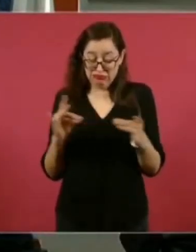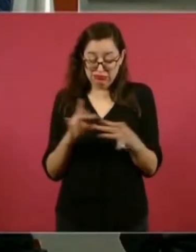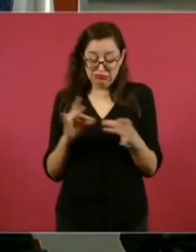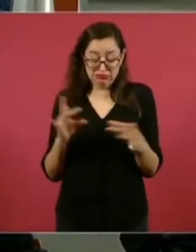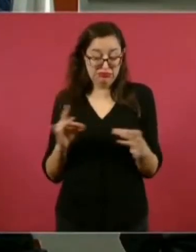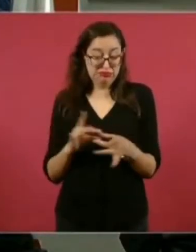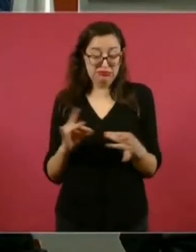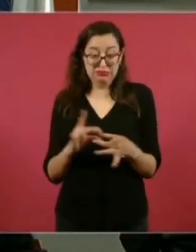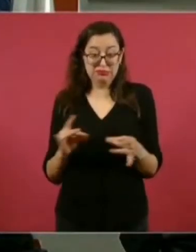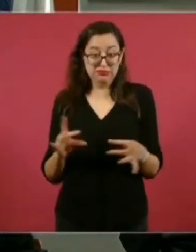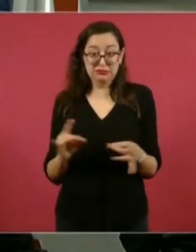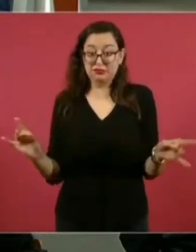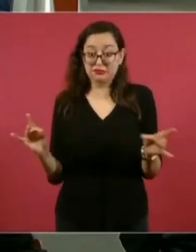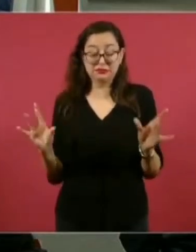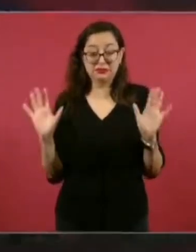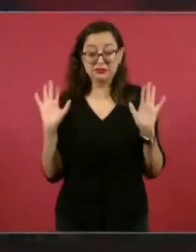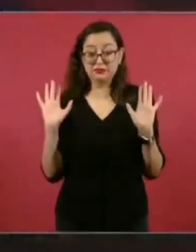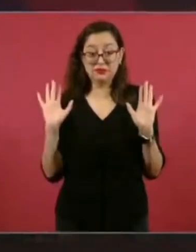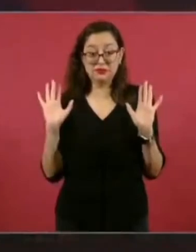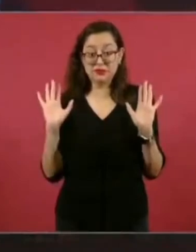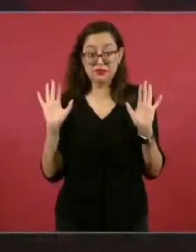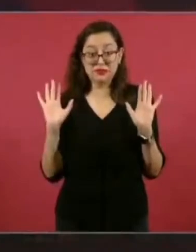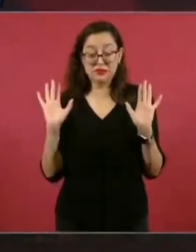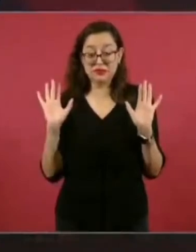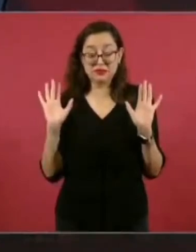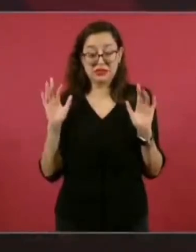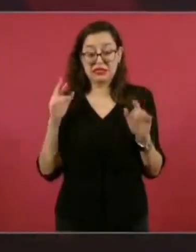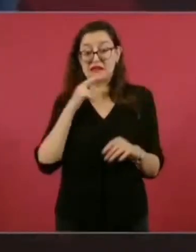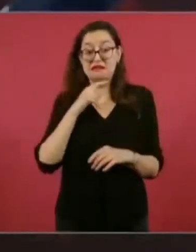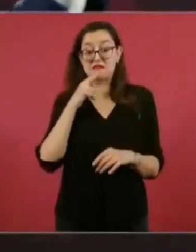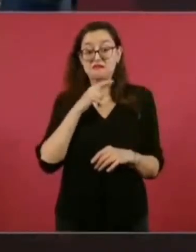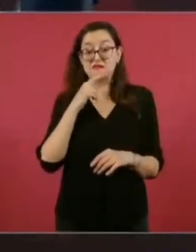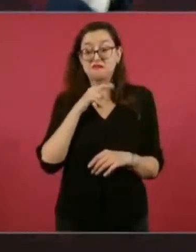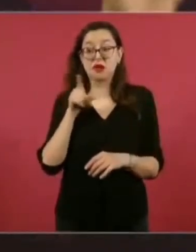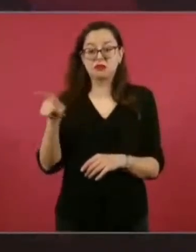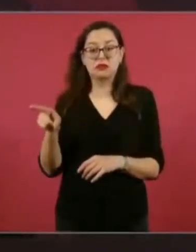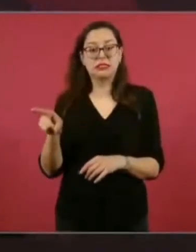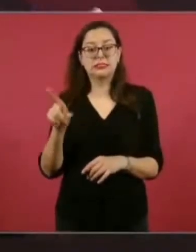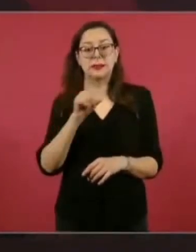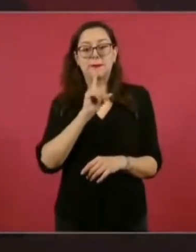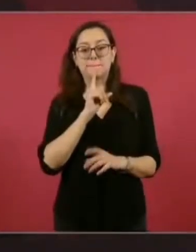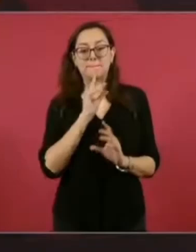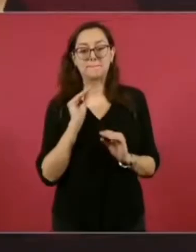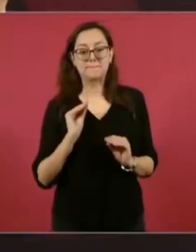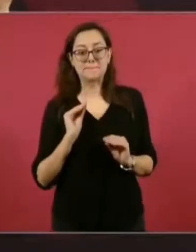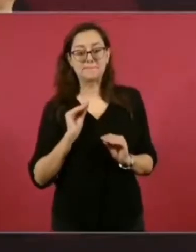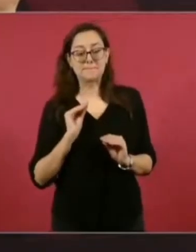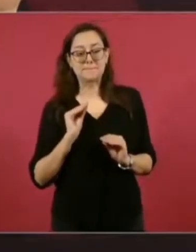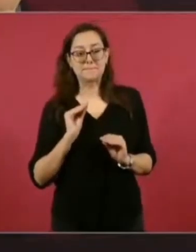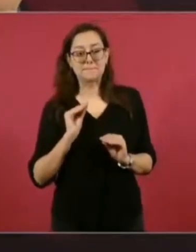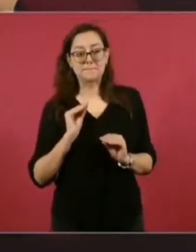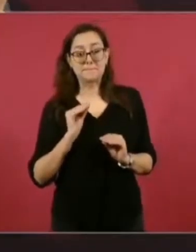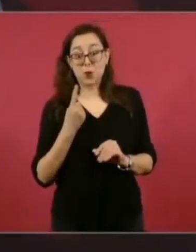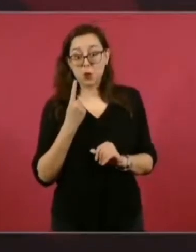meeting, yo hablando y él con el micrófono abierto, ni una sola